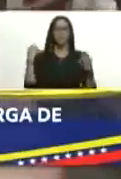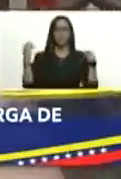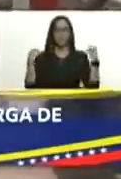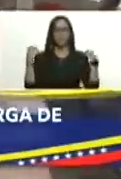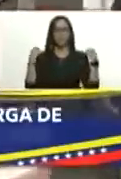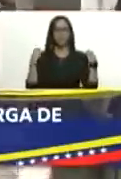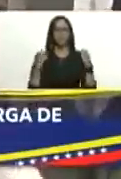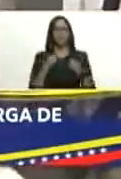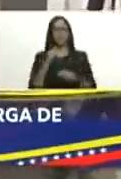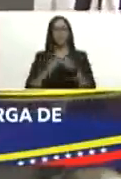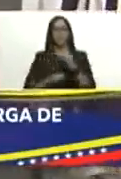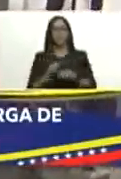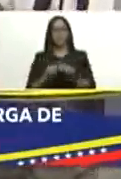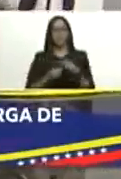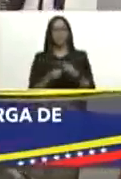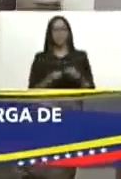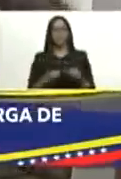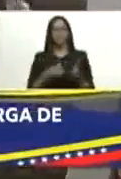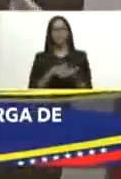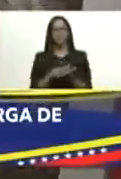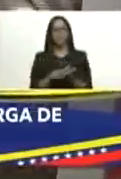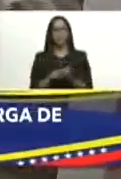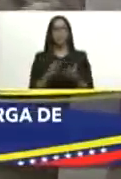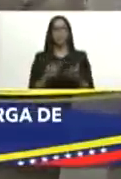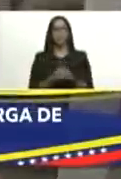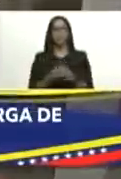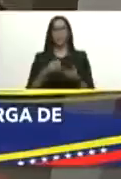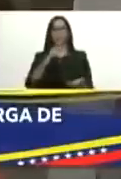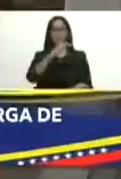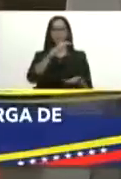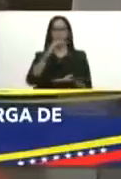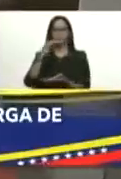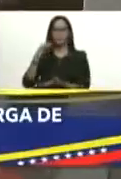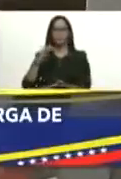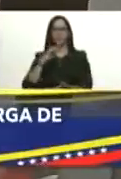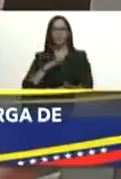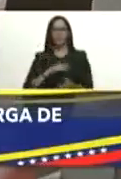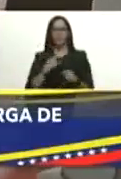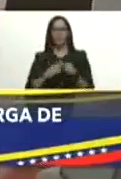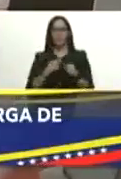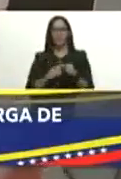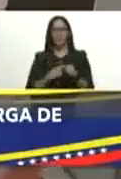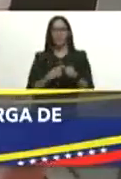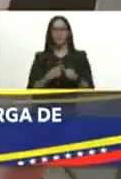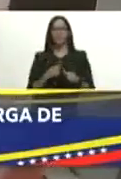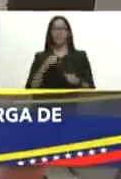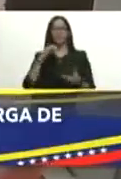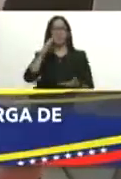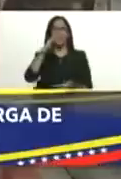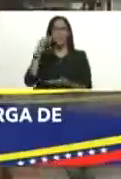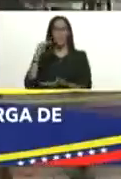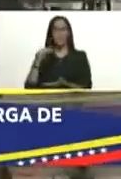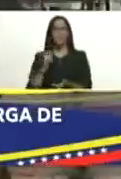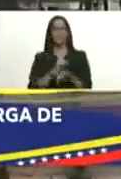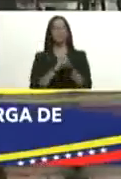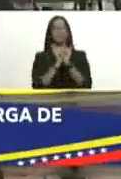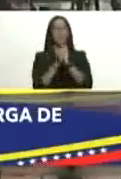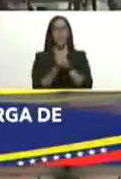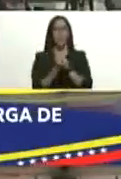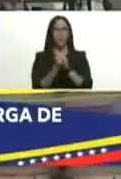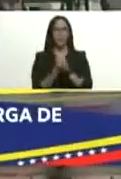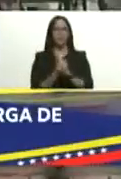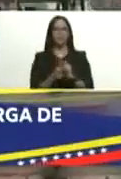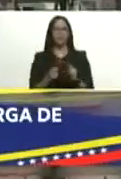que se han estado recibiendo, en cuanto a cilindros que están PH, cilindros que están siendo cambiados, bien